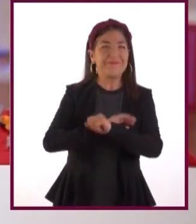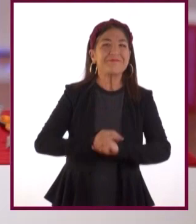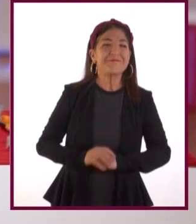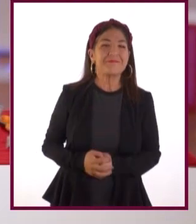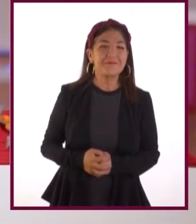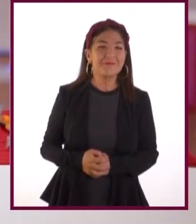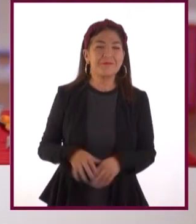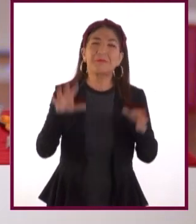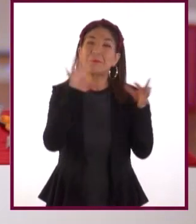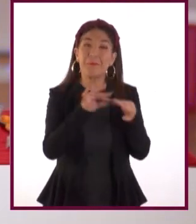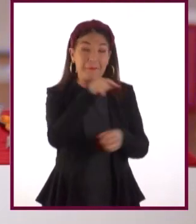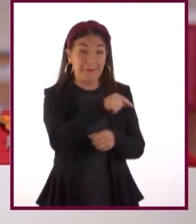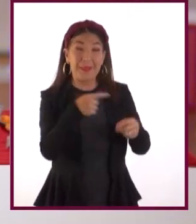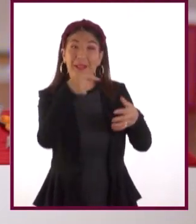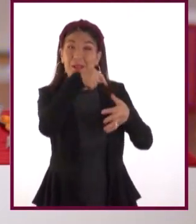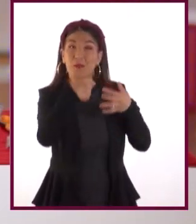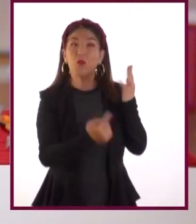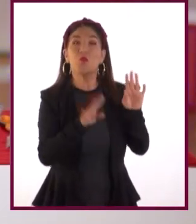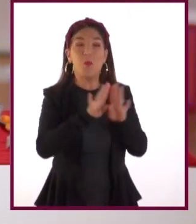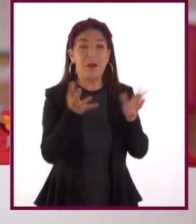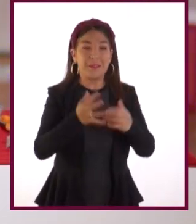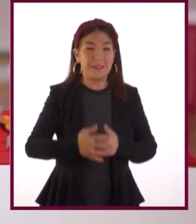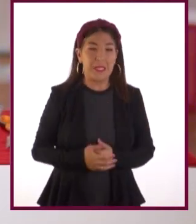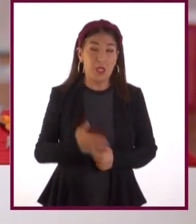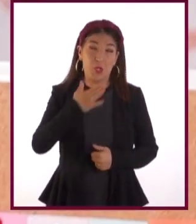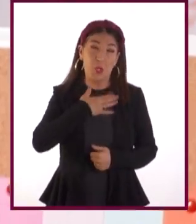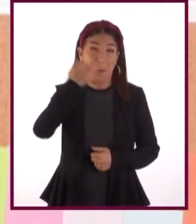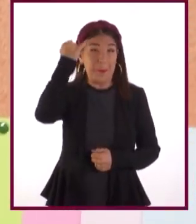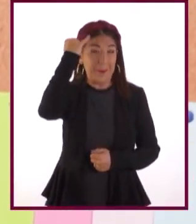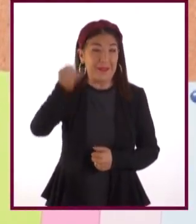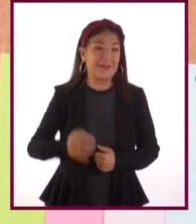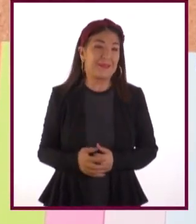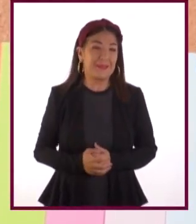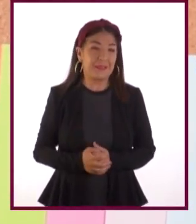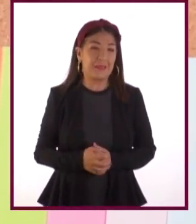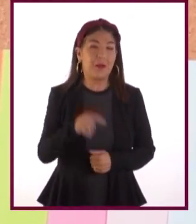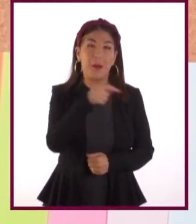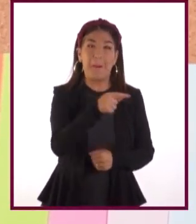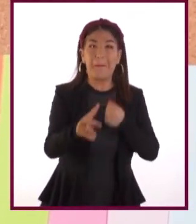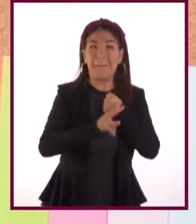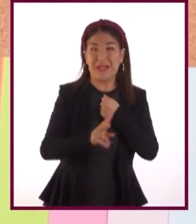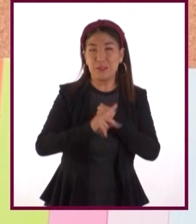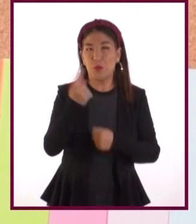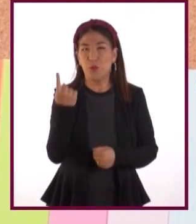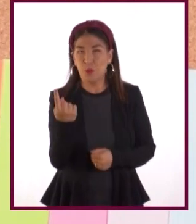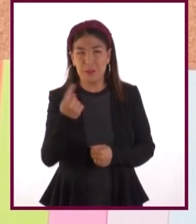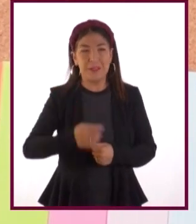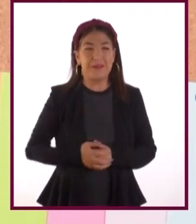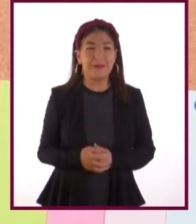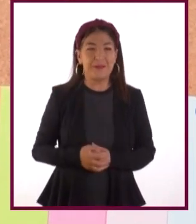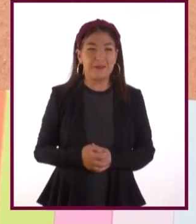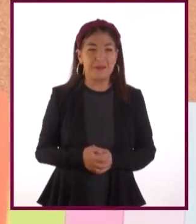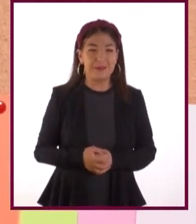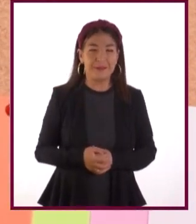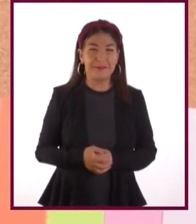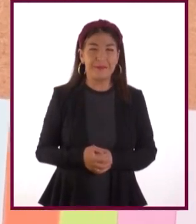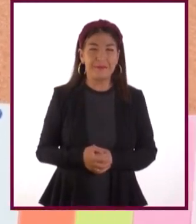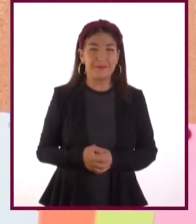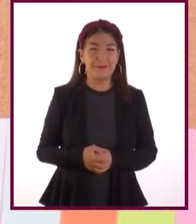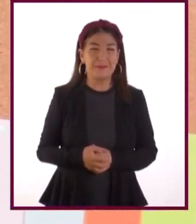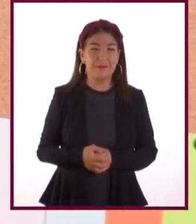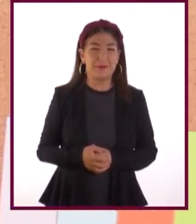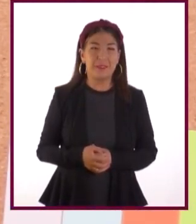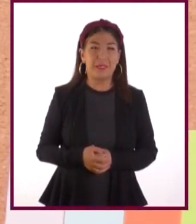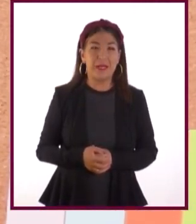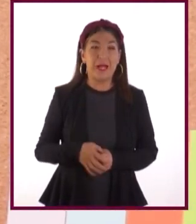te dejo. A ver, instrucciones de Dimara. Me imagino que este es vaso 1